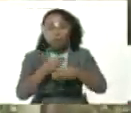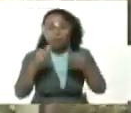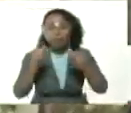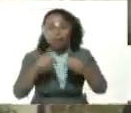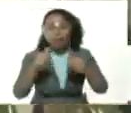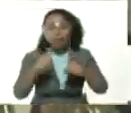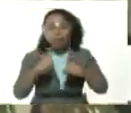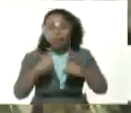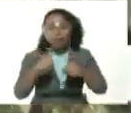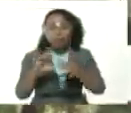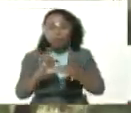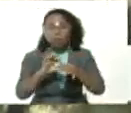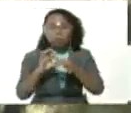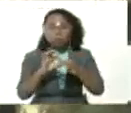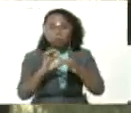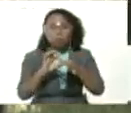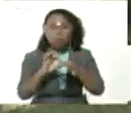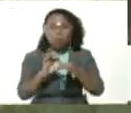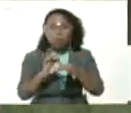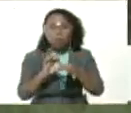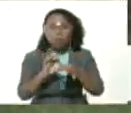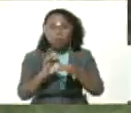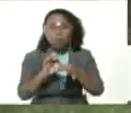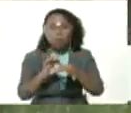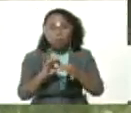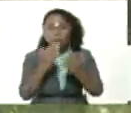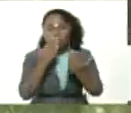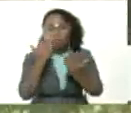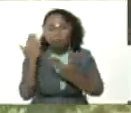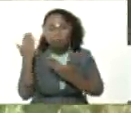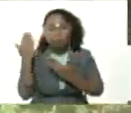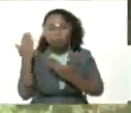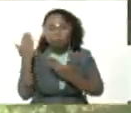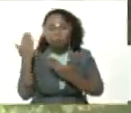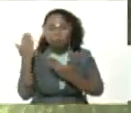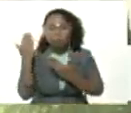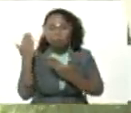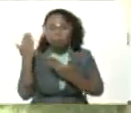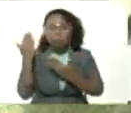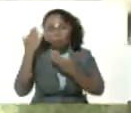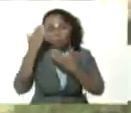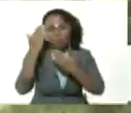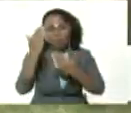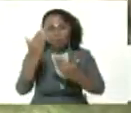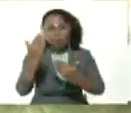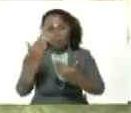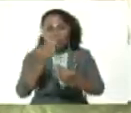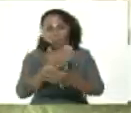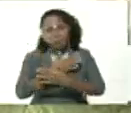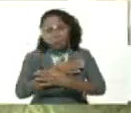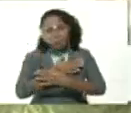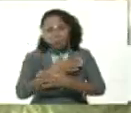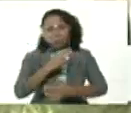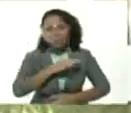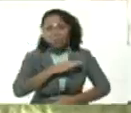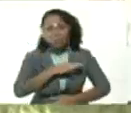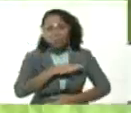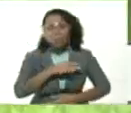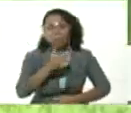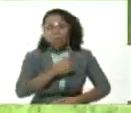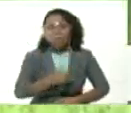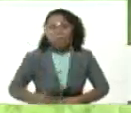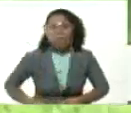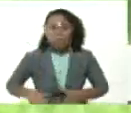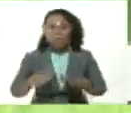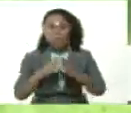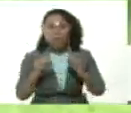esta unidad de producción. Manuel. Gracias. Saludos cordiales, señor presidente. De parte de